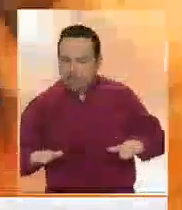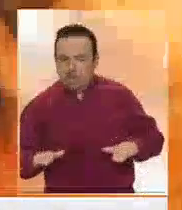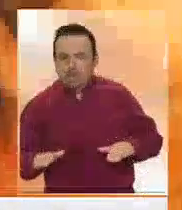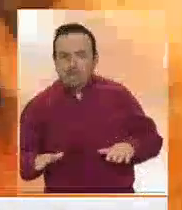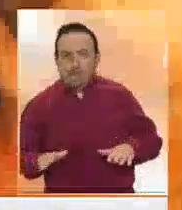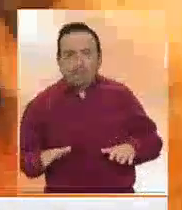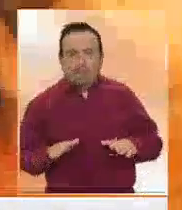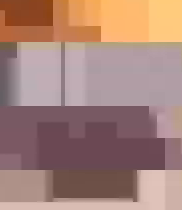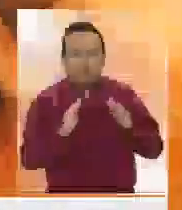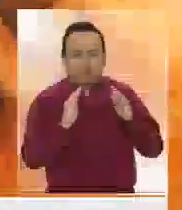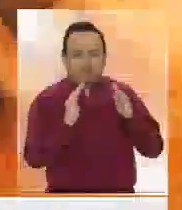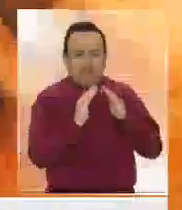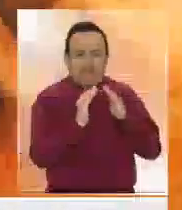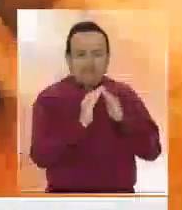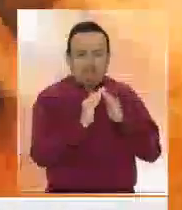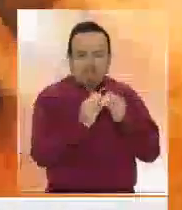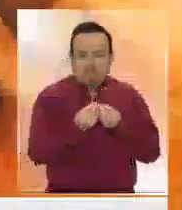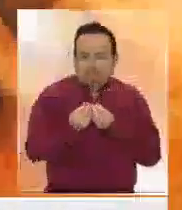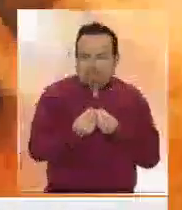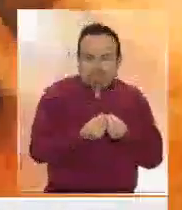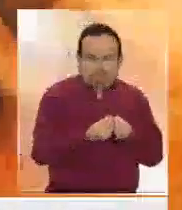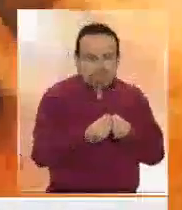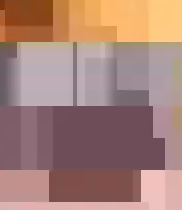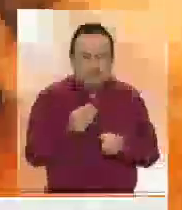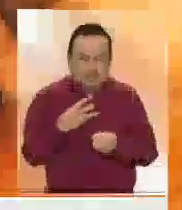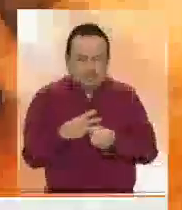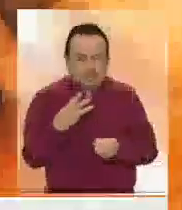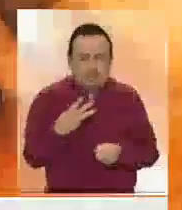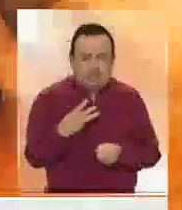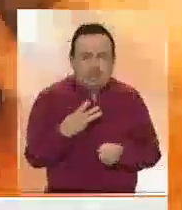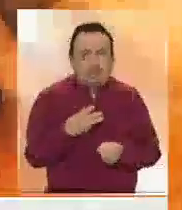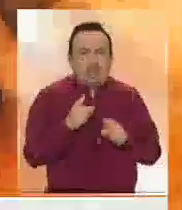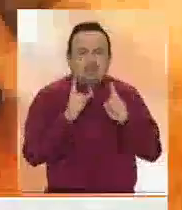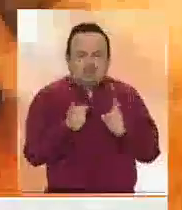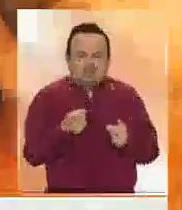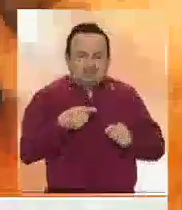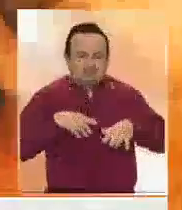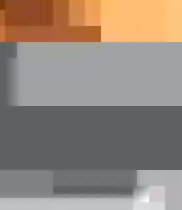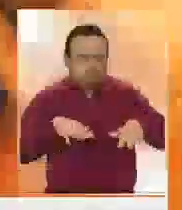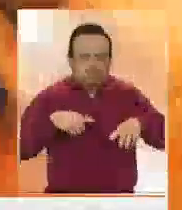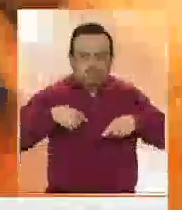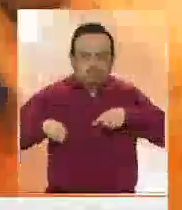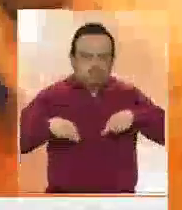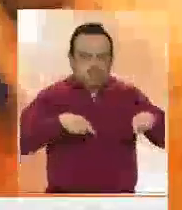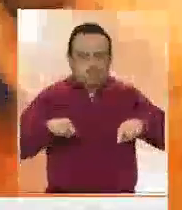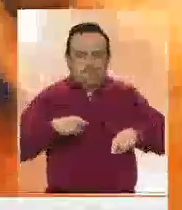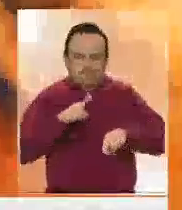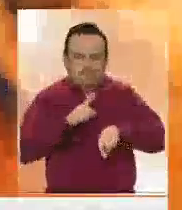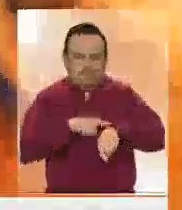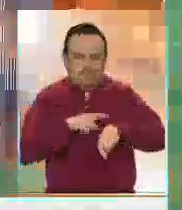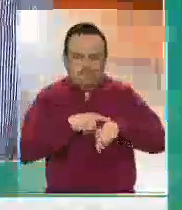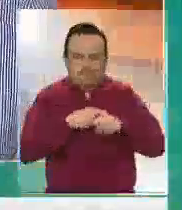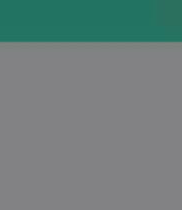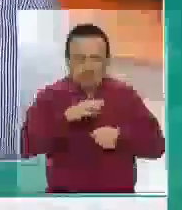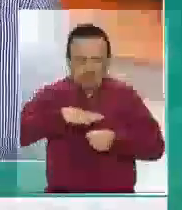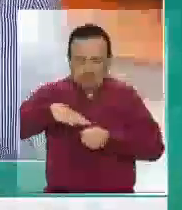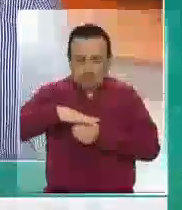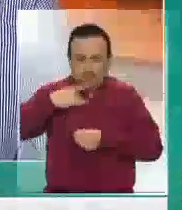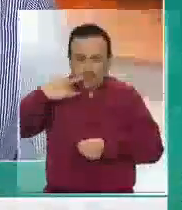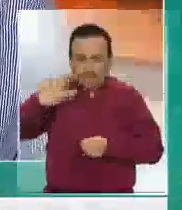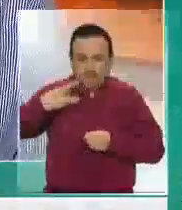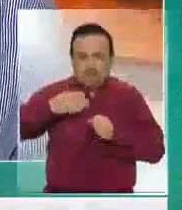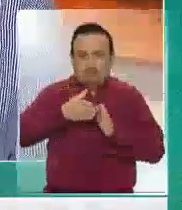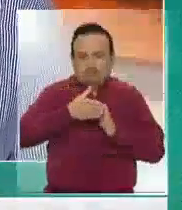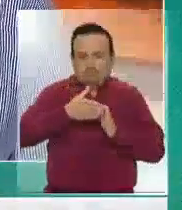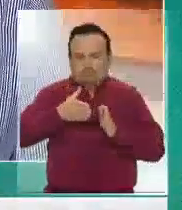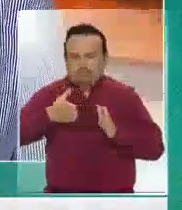que viven hacinados, que viven con adultos mayores, tengan capacidad de movilidad, tengan capacidad de pasar este periodo de buena manera, porque si no también